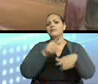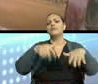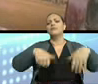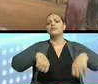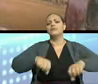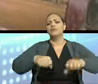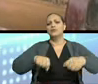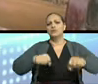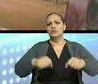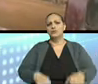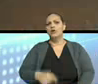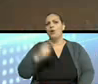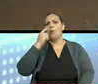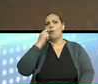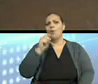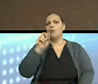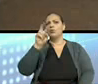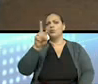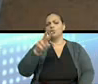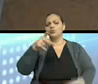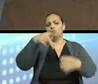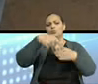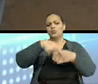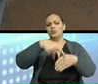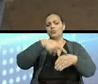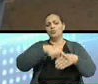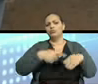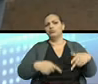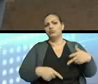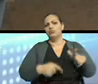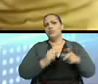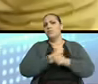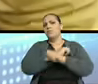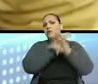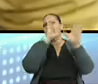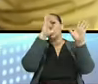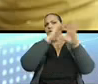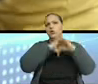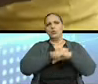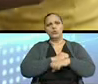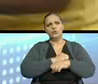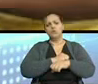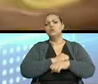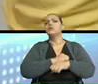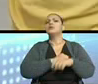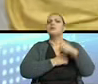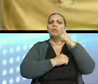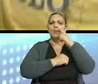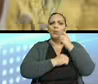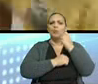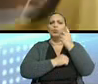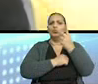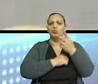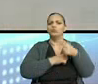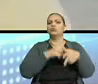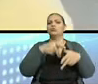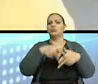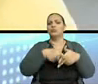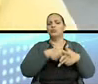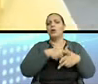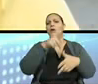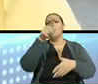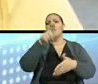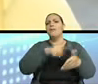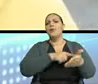me equivoco, estaba prohibido durante las 24 horas que circulen 2 hombres a bordo de una motocicleta. ¿Y este delito a bordo de qué se